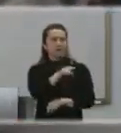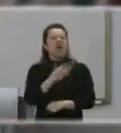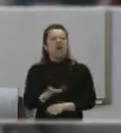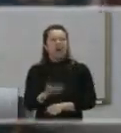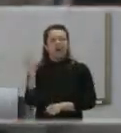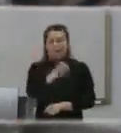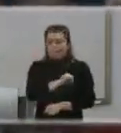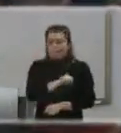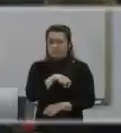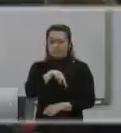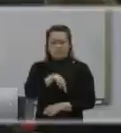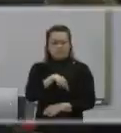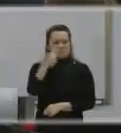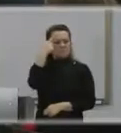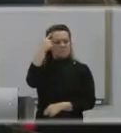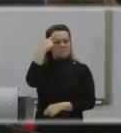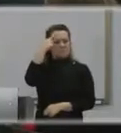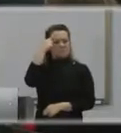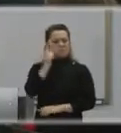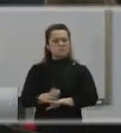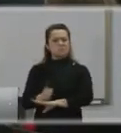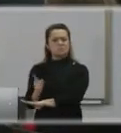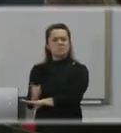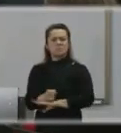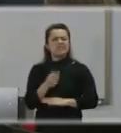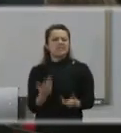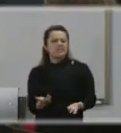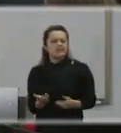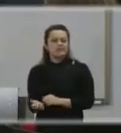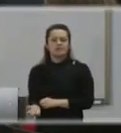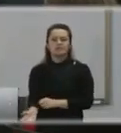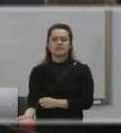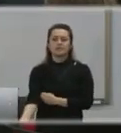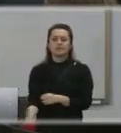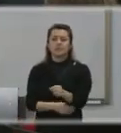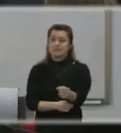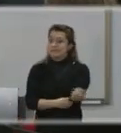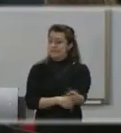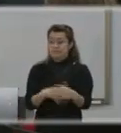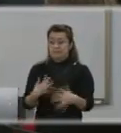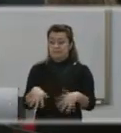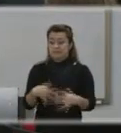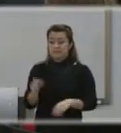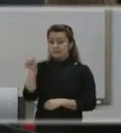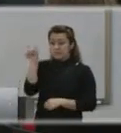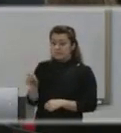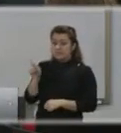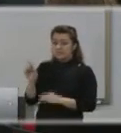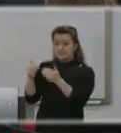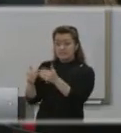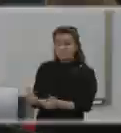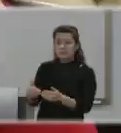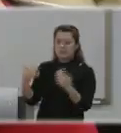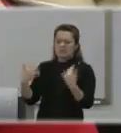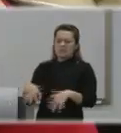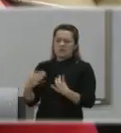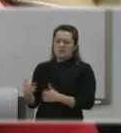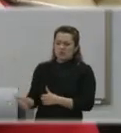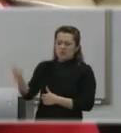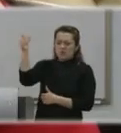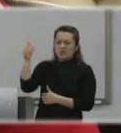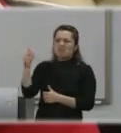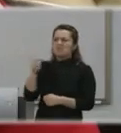arraigada el imaginario de esta persona no va a poder sostenerse